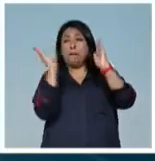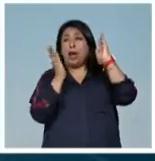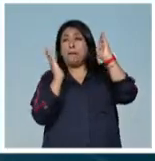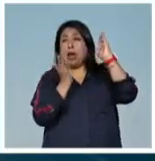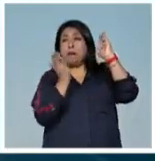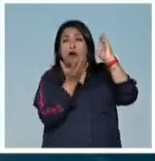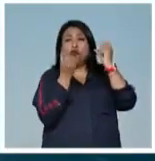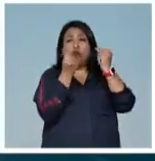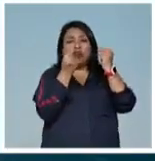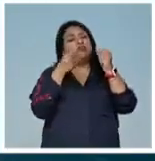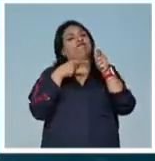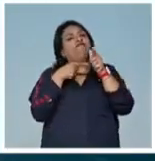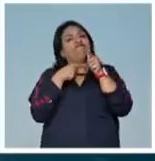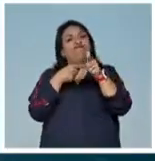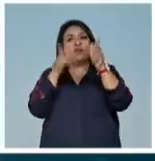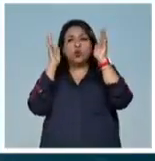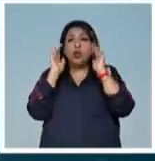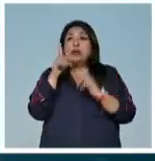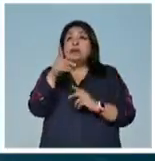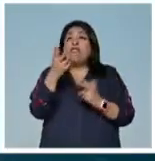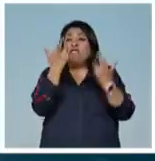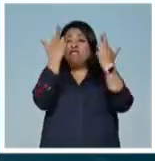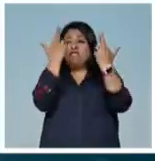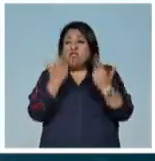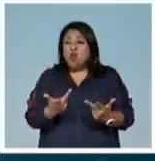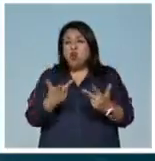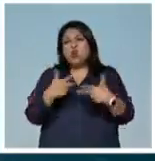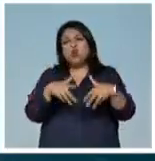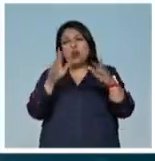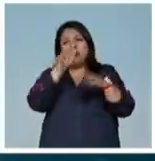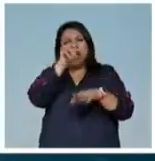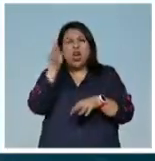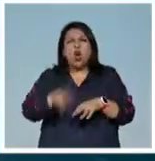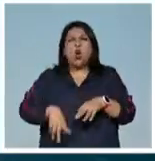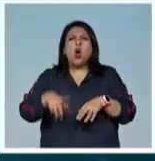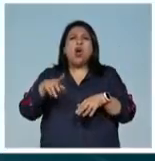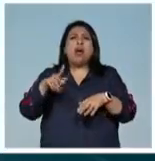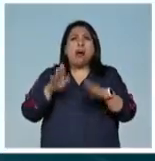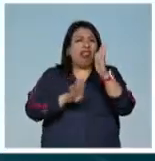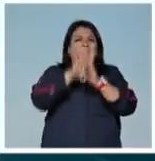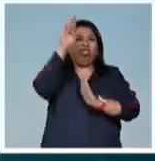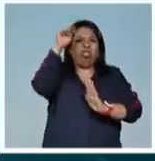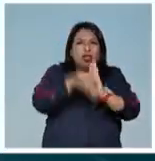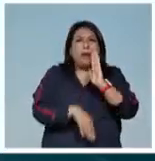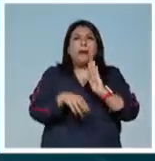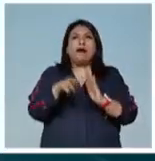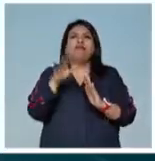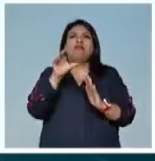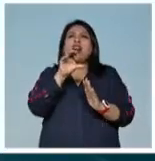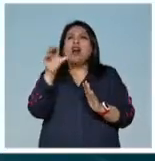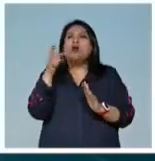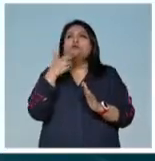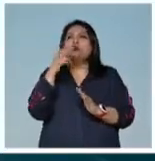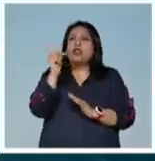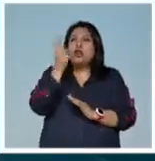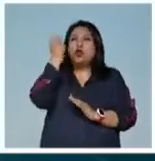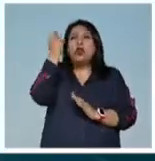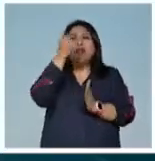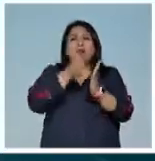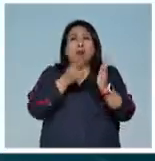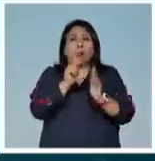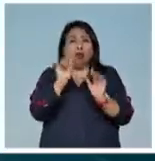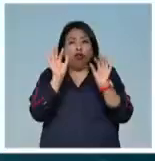amazónica continúa. Su destrucción socava cualquier progreso en cuanto al mejor uso de tecnología y prácticas agrícolas